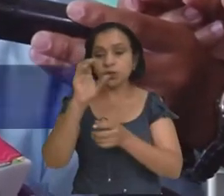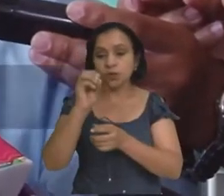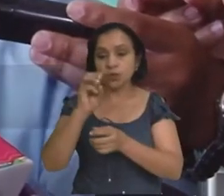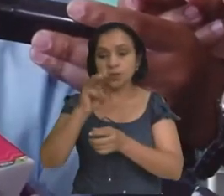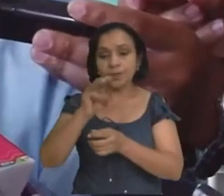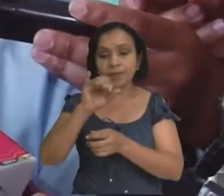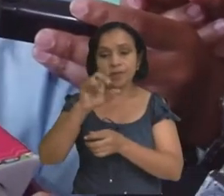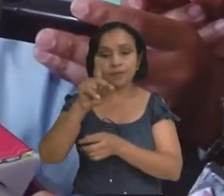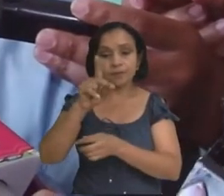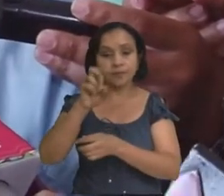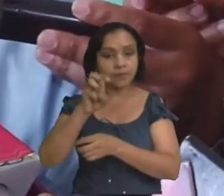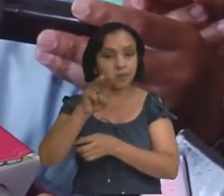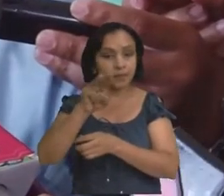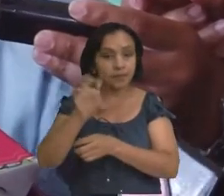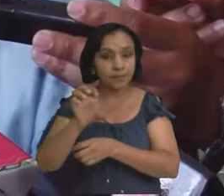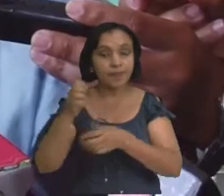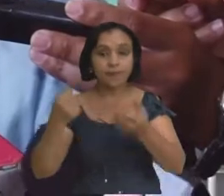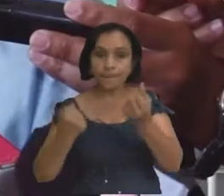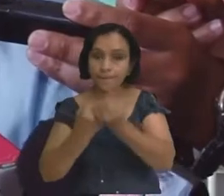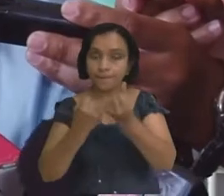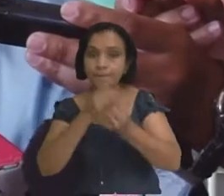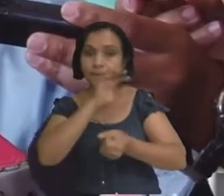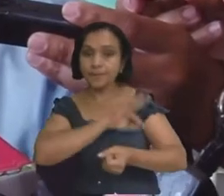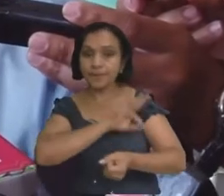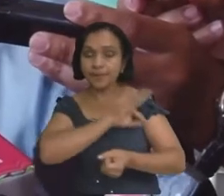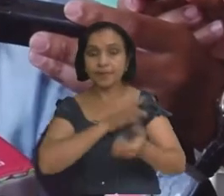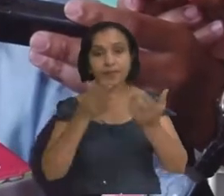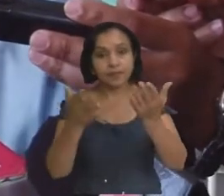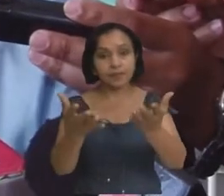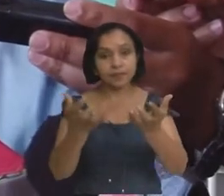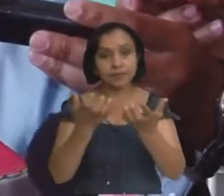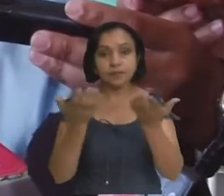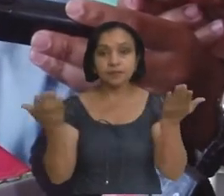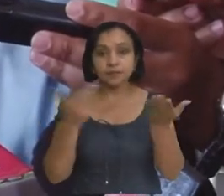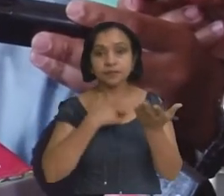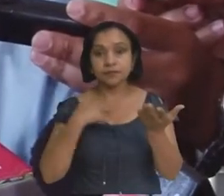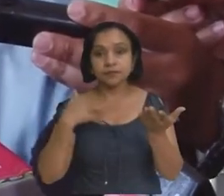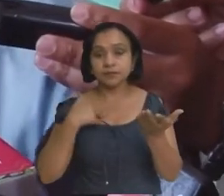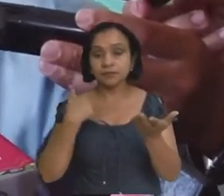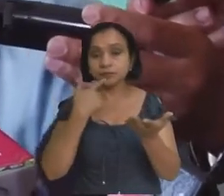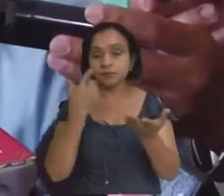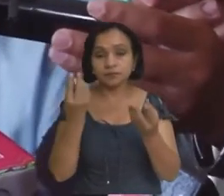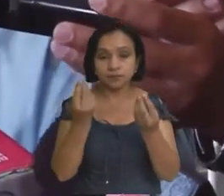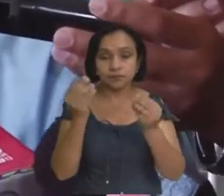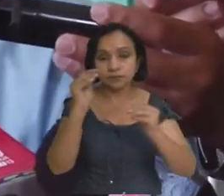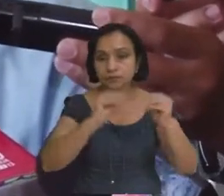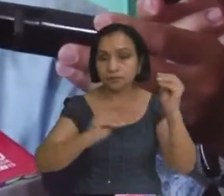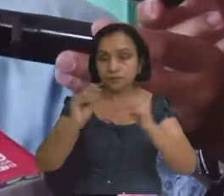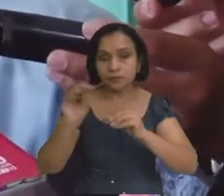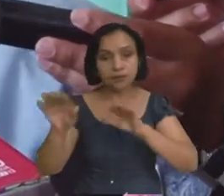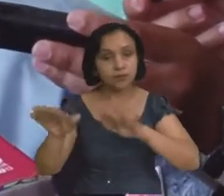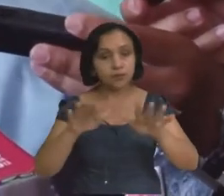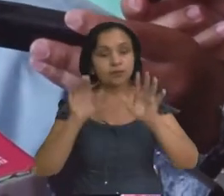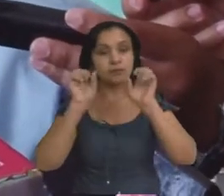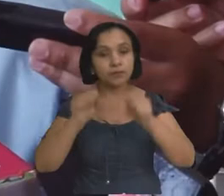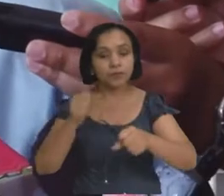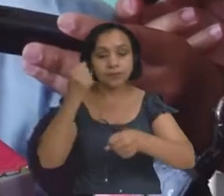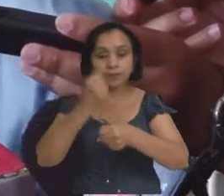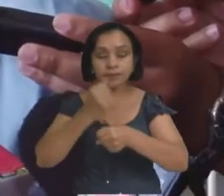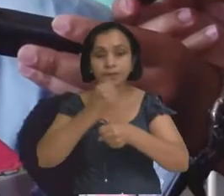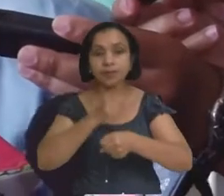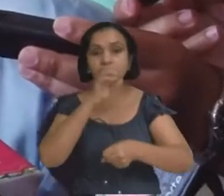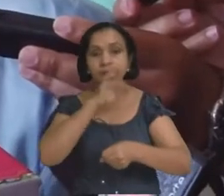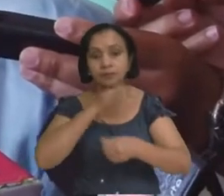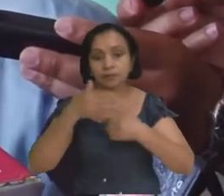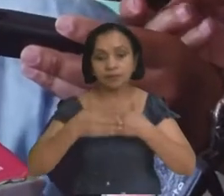no destruir empleo. Esa es la prioridad de nosotros. Ninguna decisión económica puede atentar contra el empleo actual y